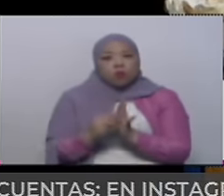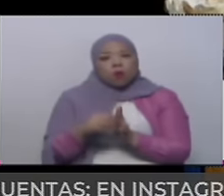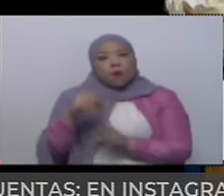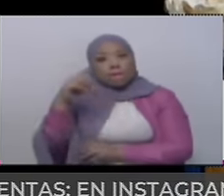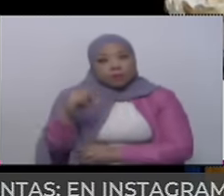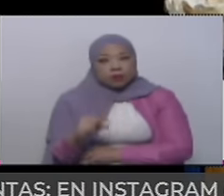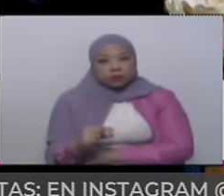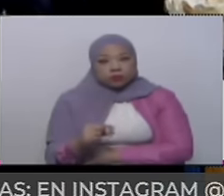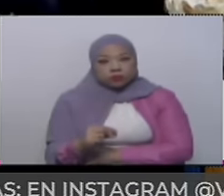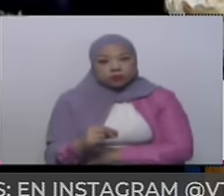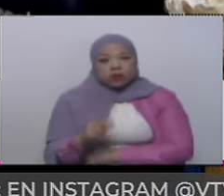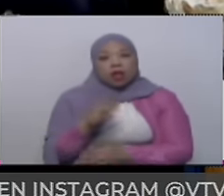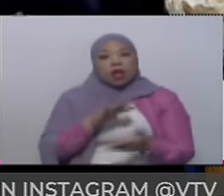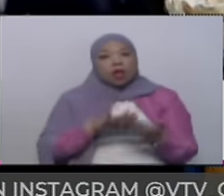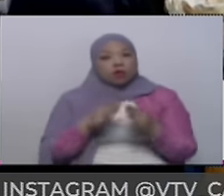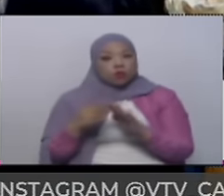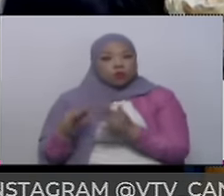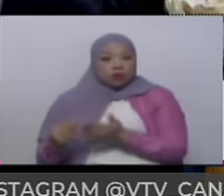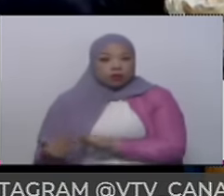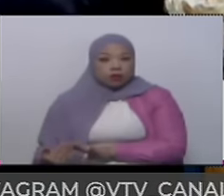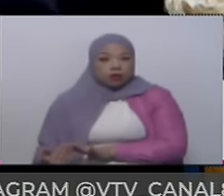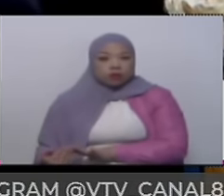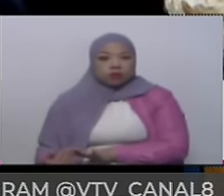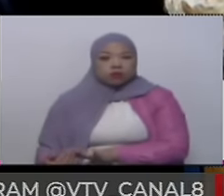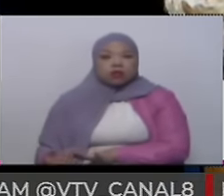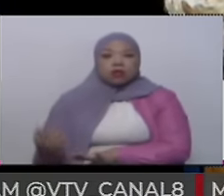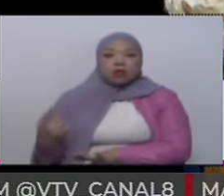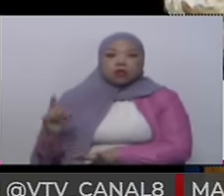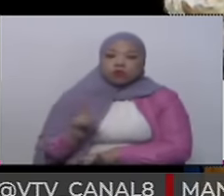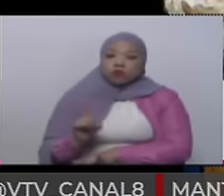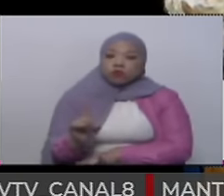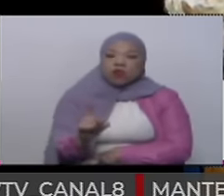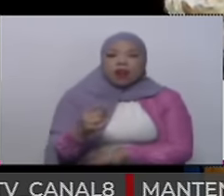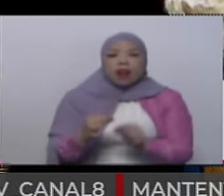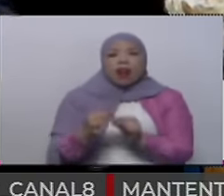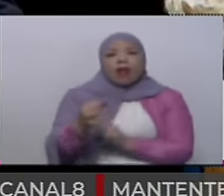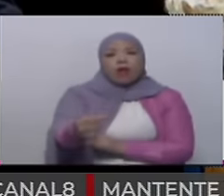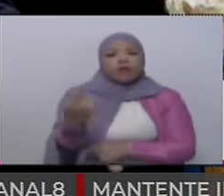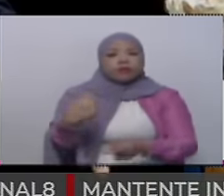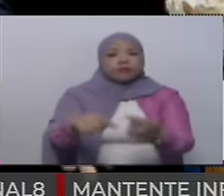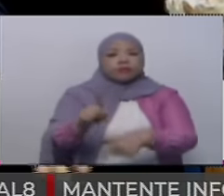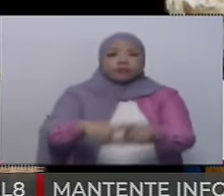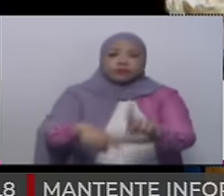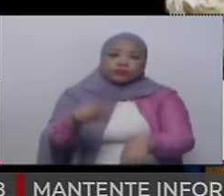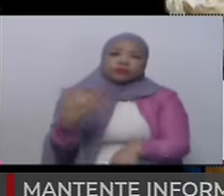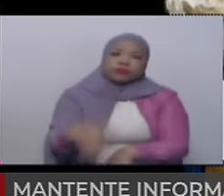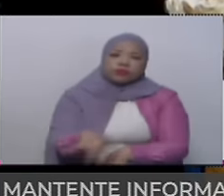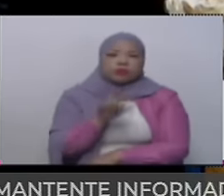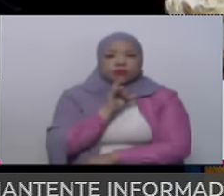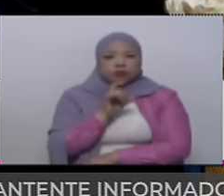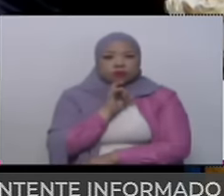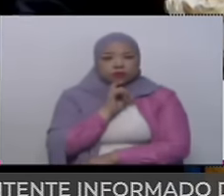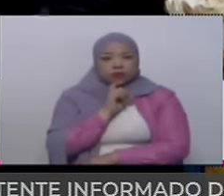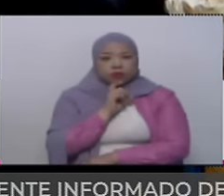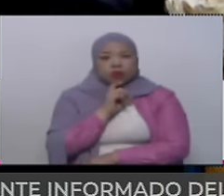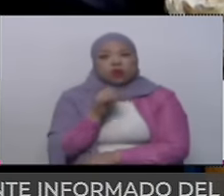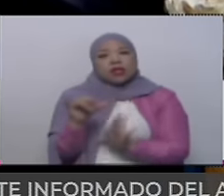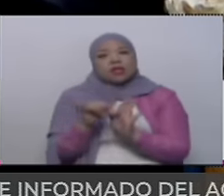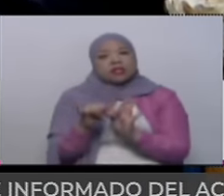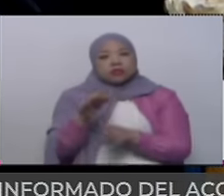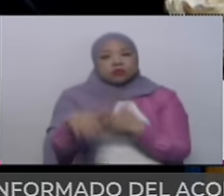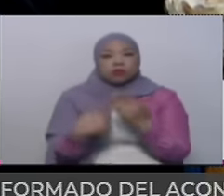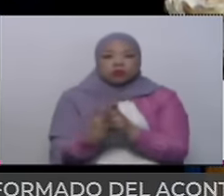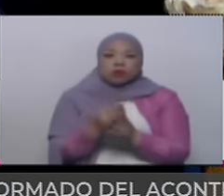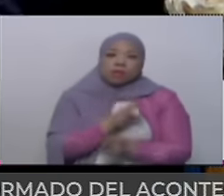precios en tu comunidad, para que tú no tengas que ir tan lejos para comprar cosas a las cuales tienes acceso directamente